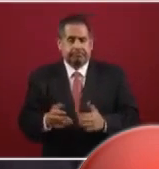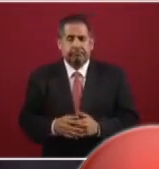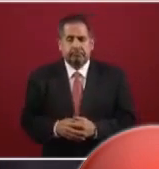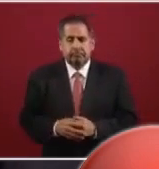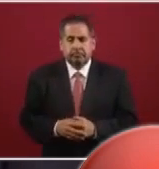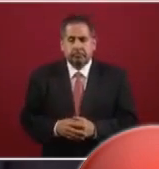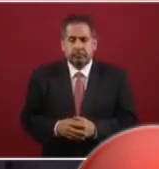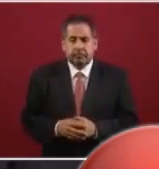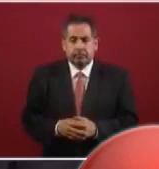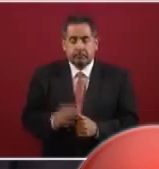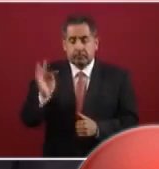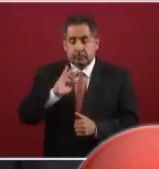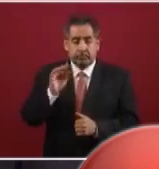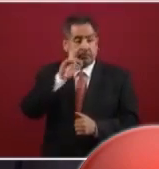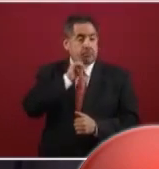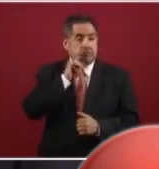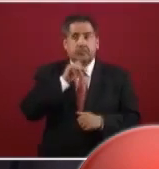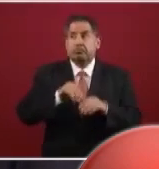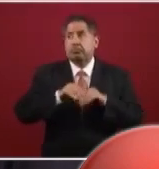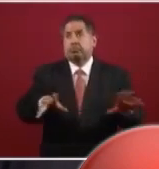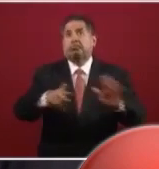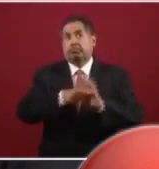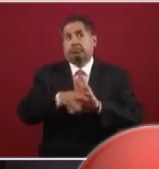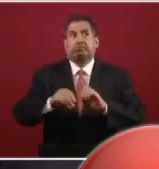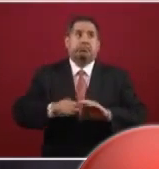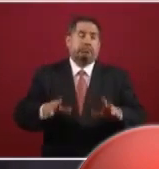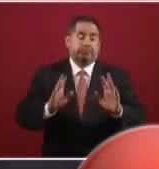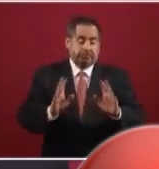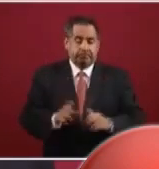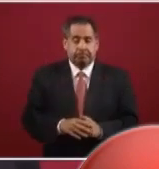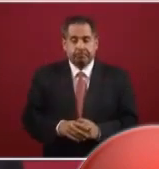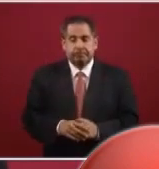Puede ser que eso sea nota mañana.